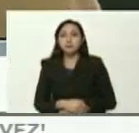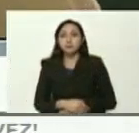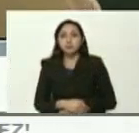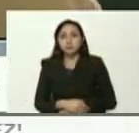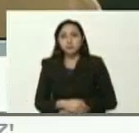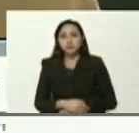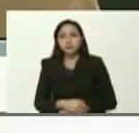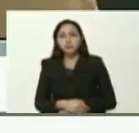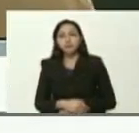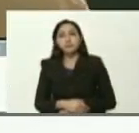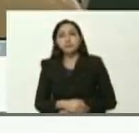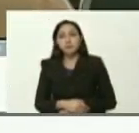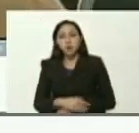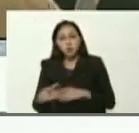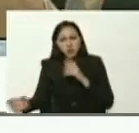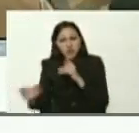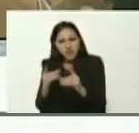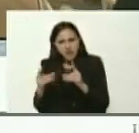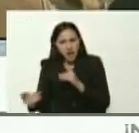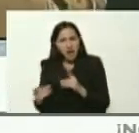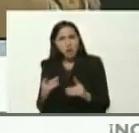recientemente, producto de los diálogos